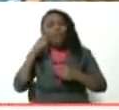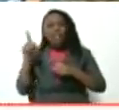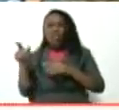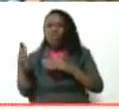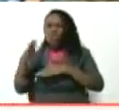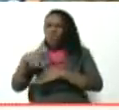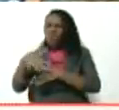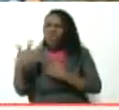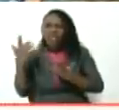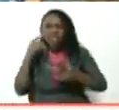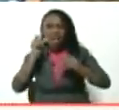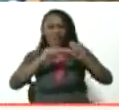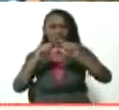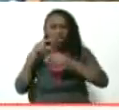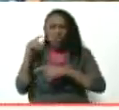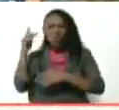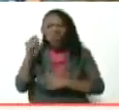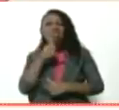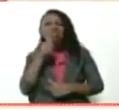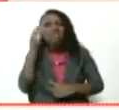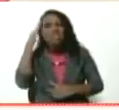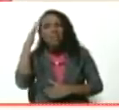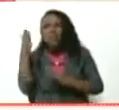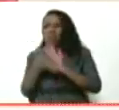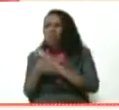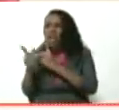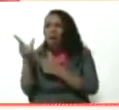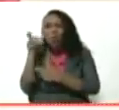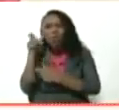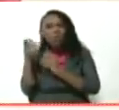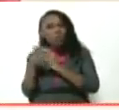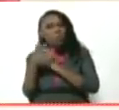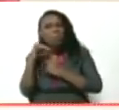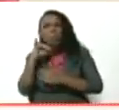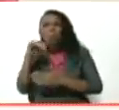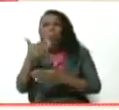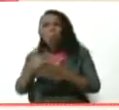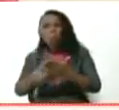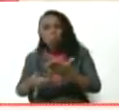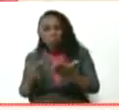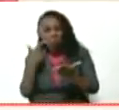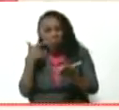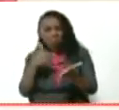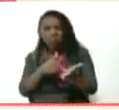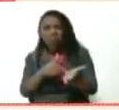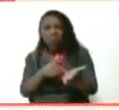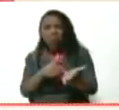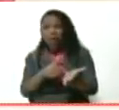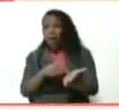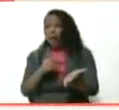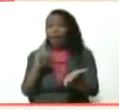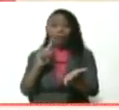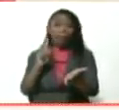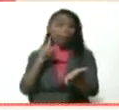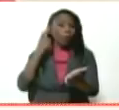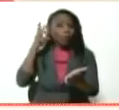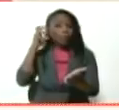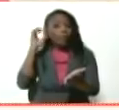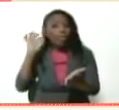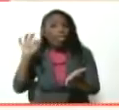investigación? ¿Alguien sabe algo de eso? ¿Alguien ha escuchado un informe ni lo vamos a escuchar.